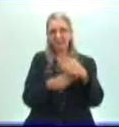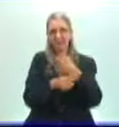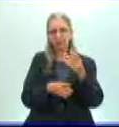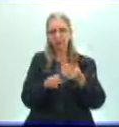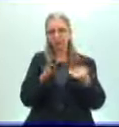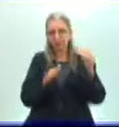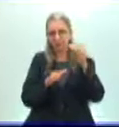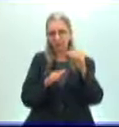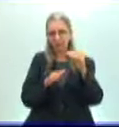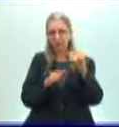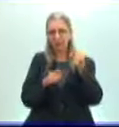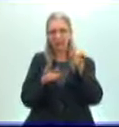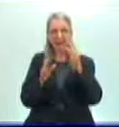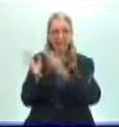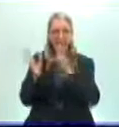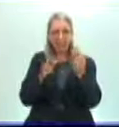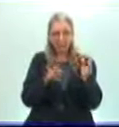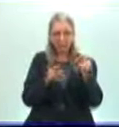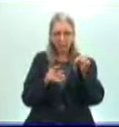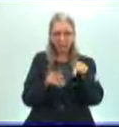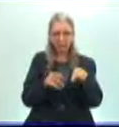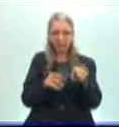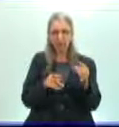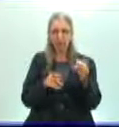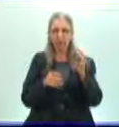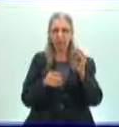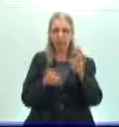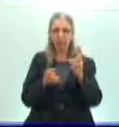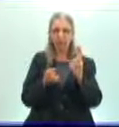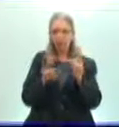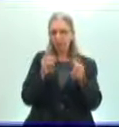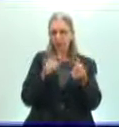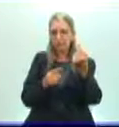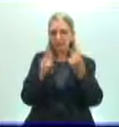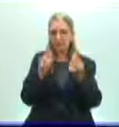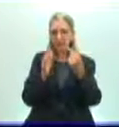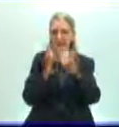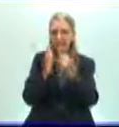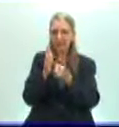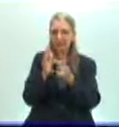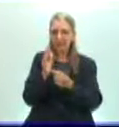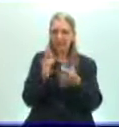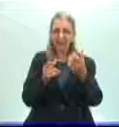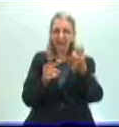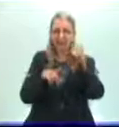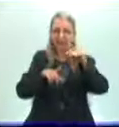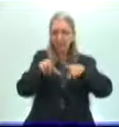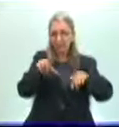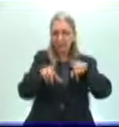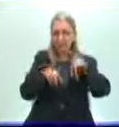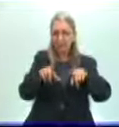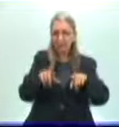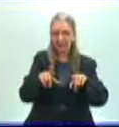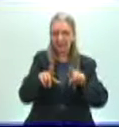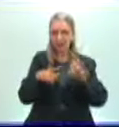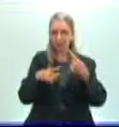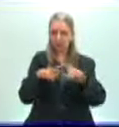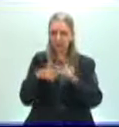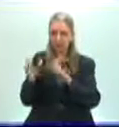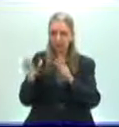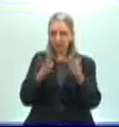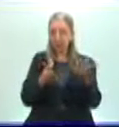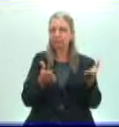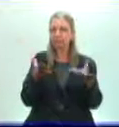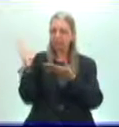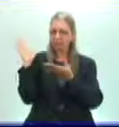capítulo Nociones Elementales de Geometría, y también podemos consultar el compendio de exámenes finales de 12º grado. Ahí se los estoy